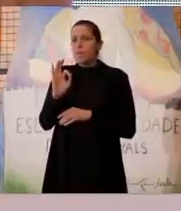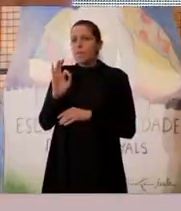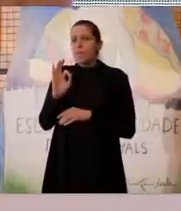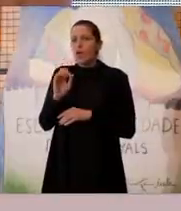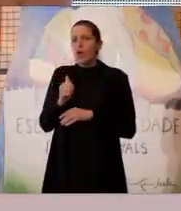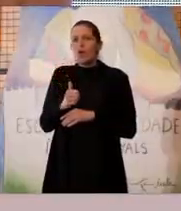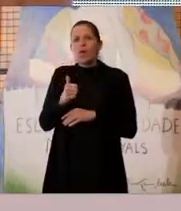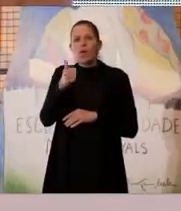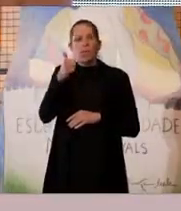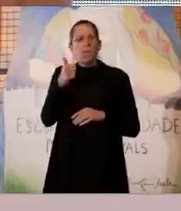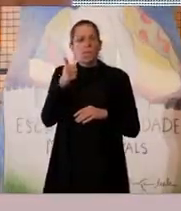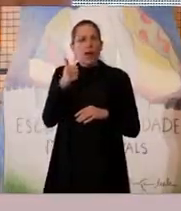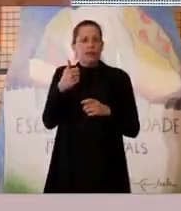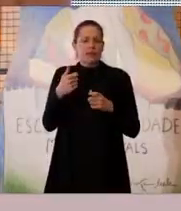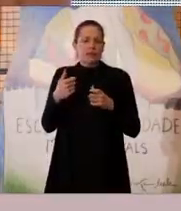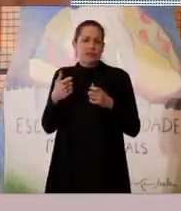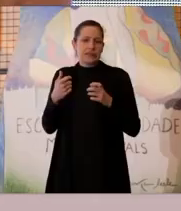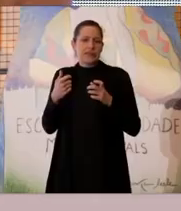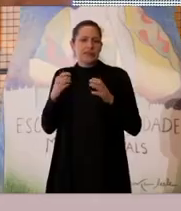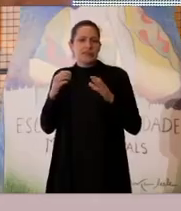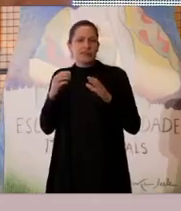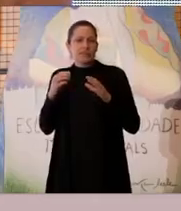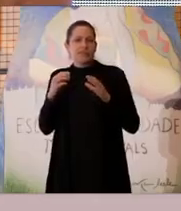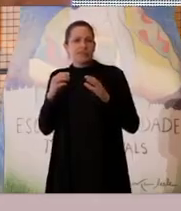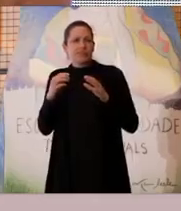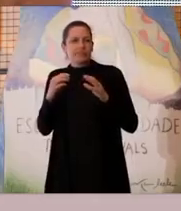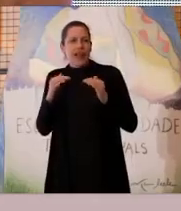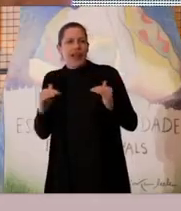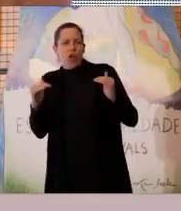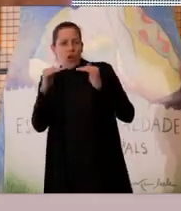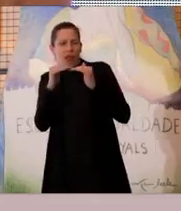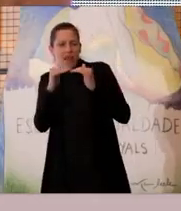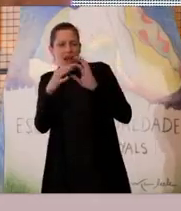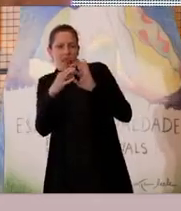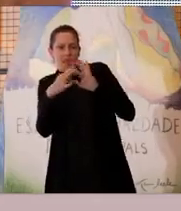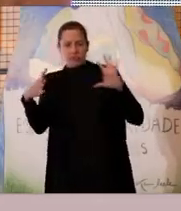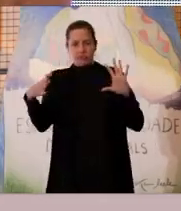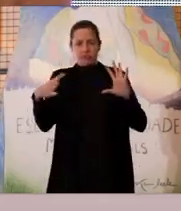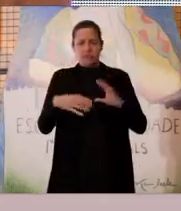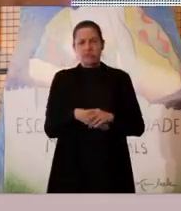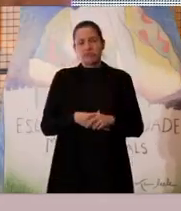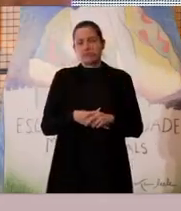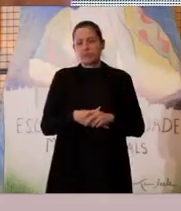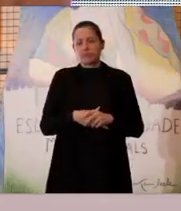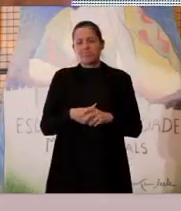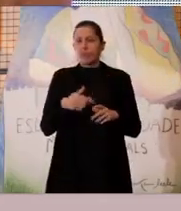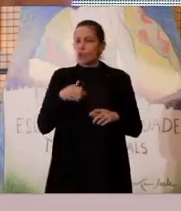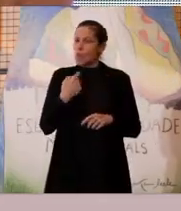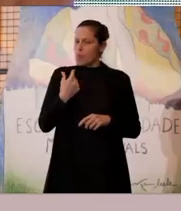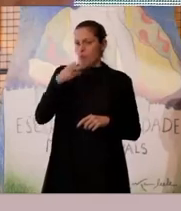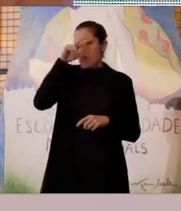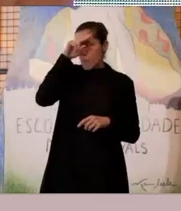la feminidad que nos decía Betty Frida que con la igualdad y la libertad de las mujeres y asusto con muchísima preocupación